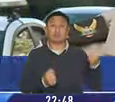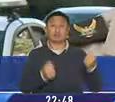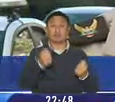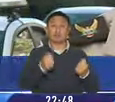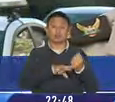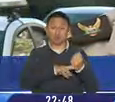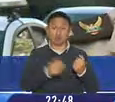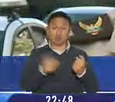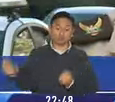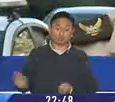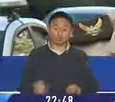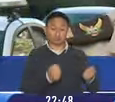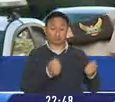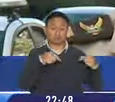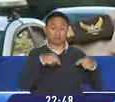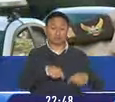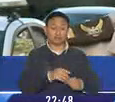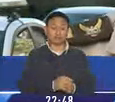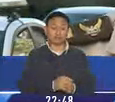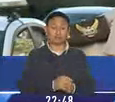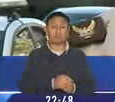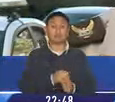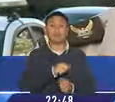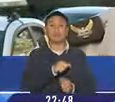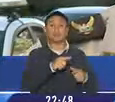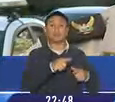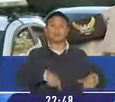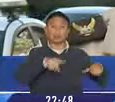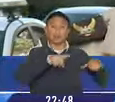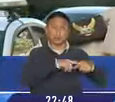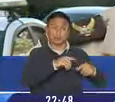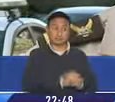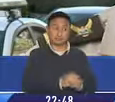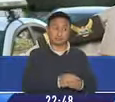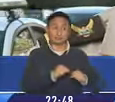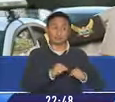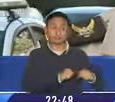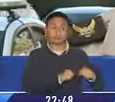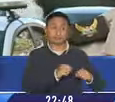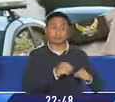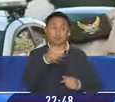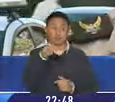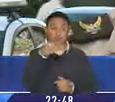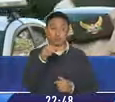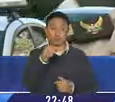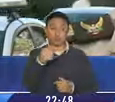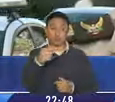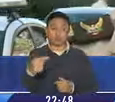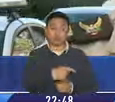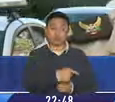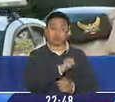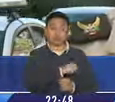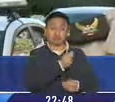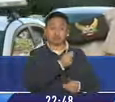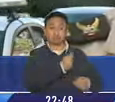vehículos robados, tratar de en otras instancias gestionar documentación para tratar de